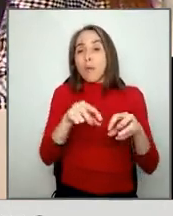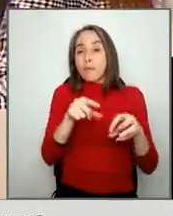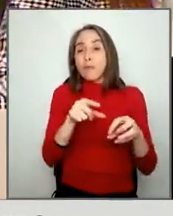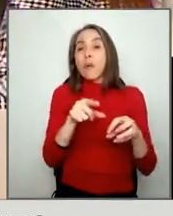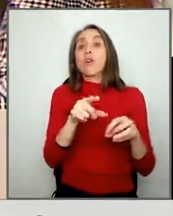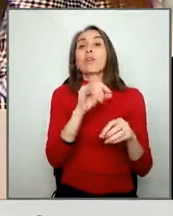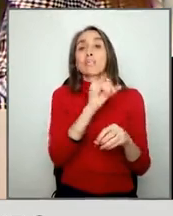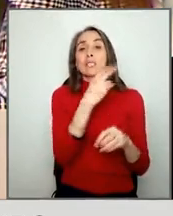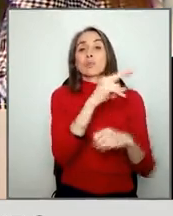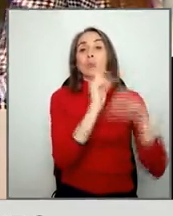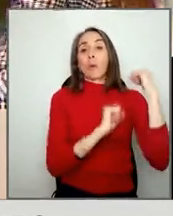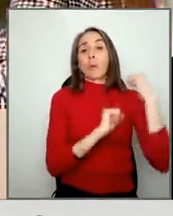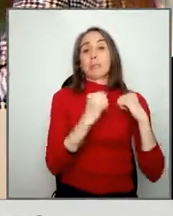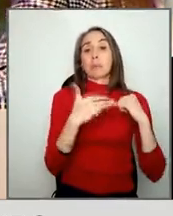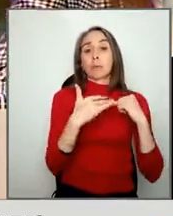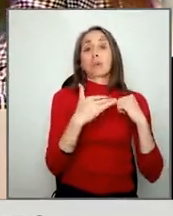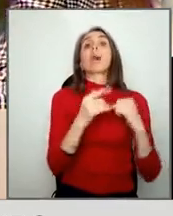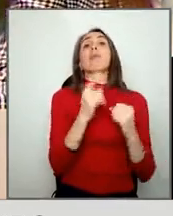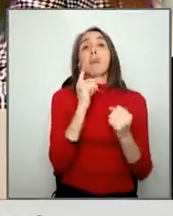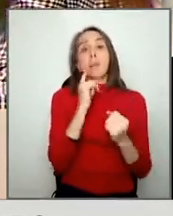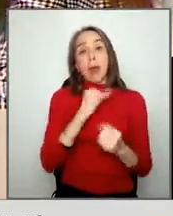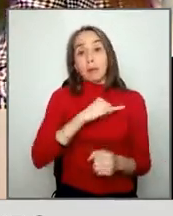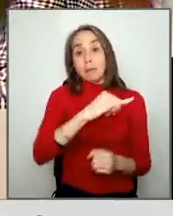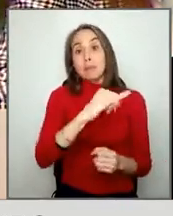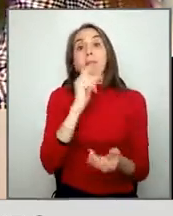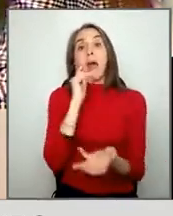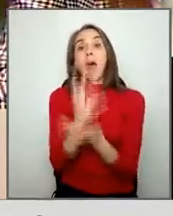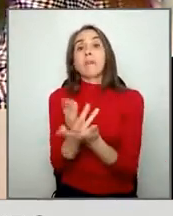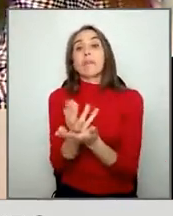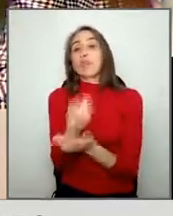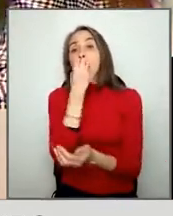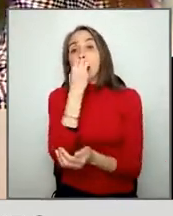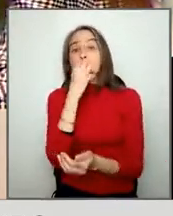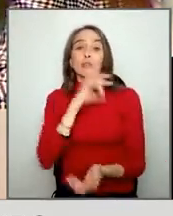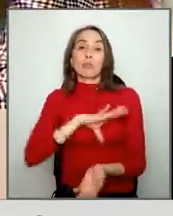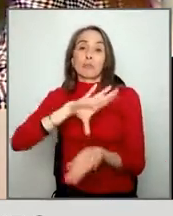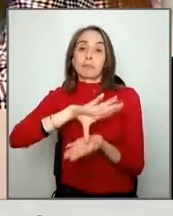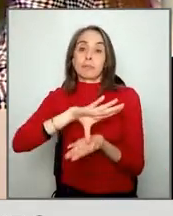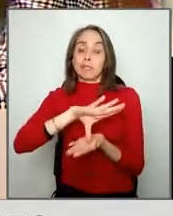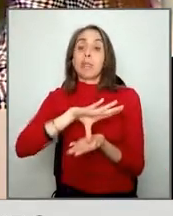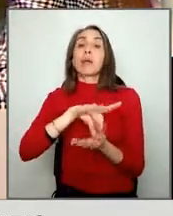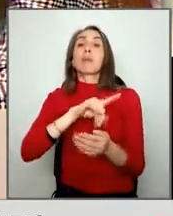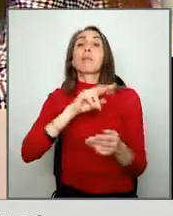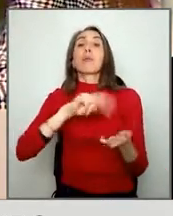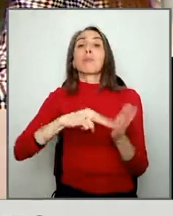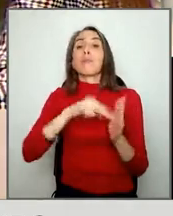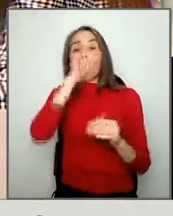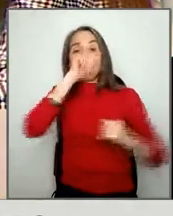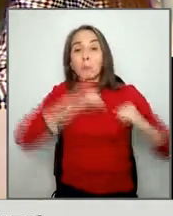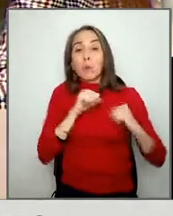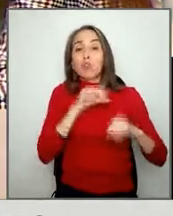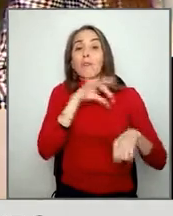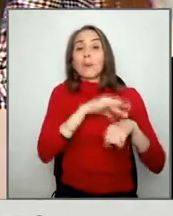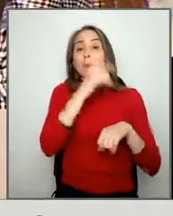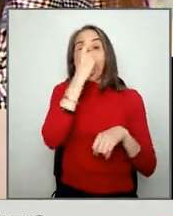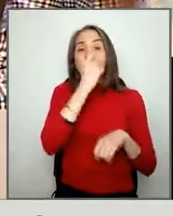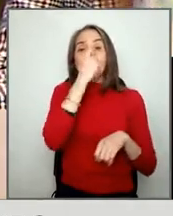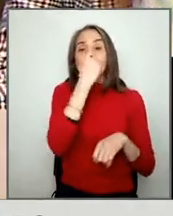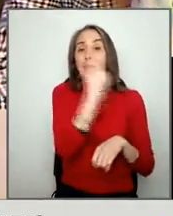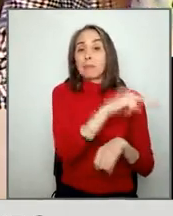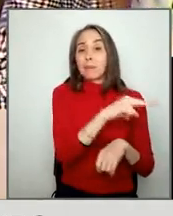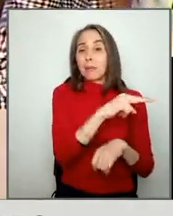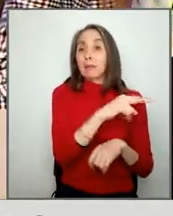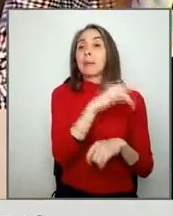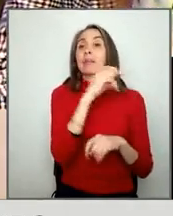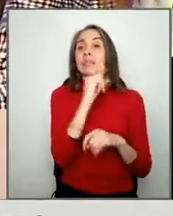fundamental la seguridad alimentaria del país a causa de la gripe aviar y así mismo ejerce las medidas administrativas dentro del ámbito de su